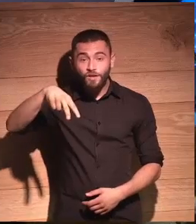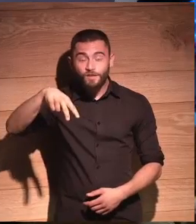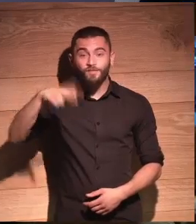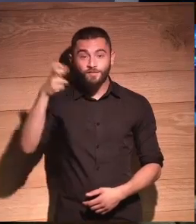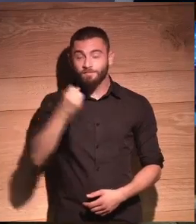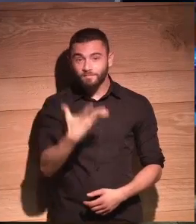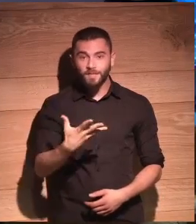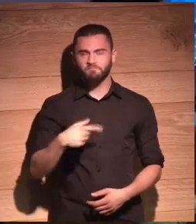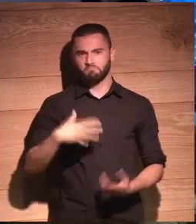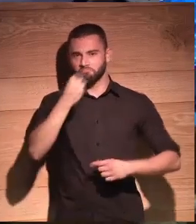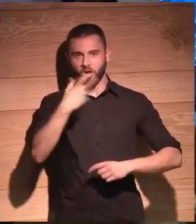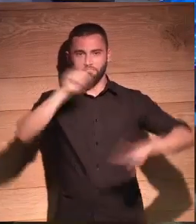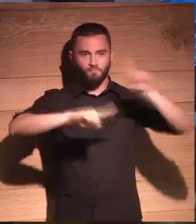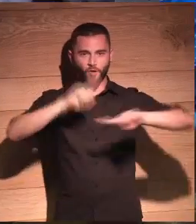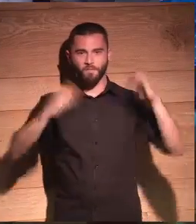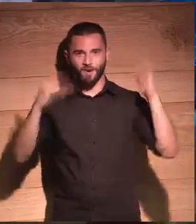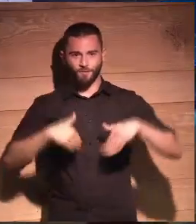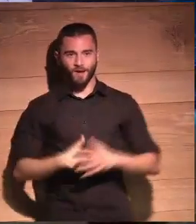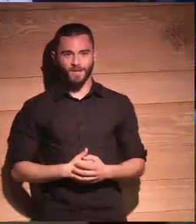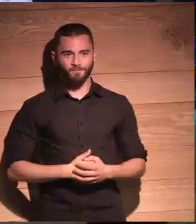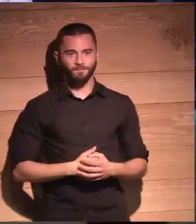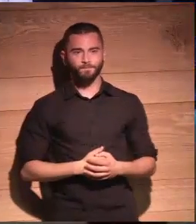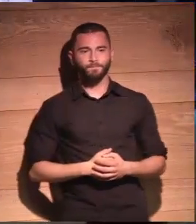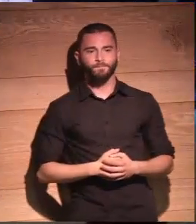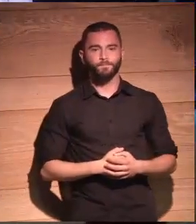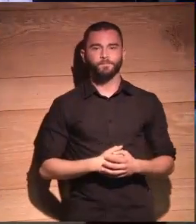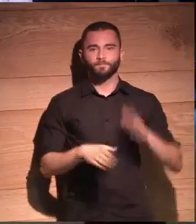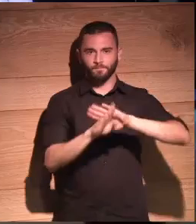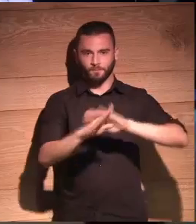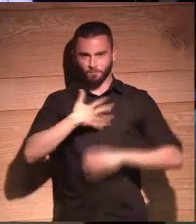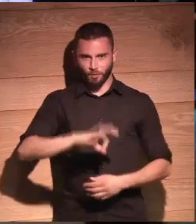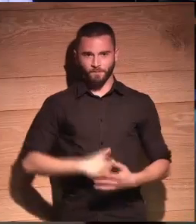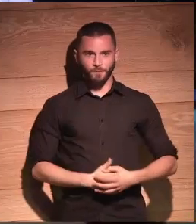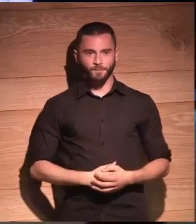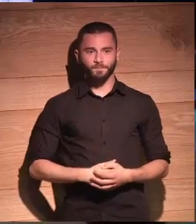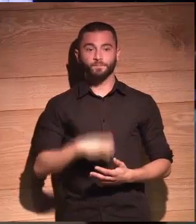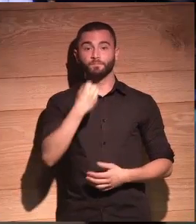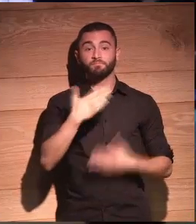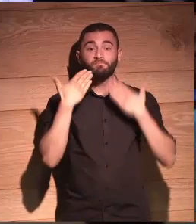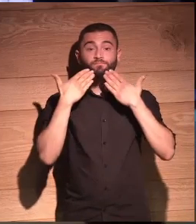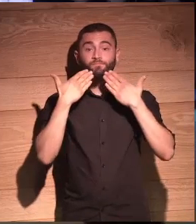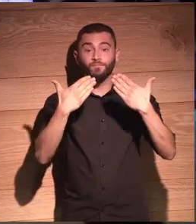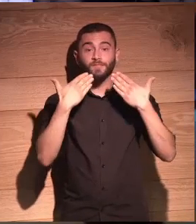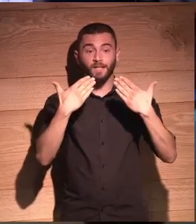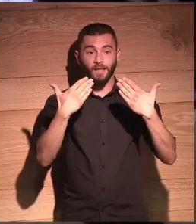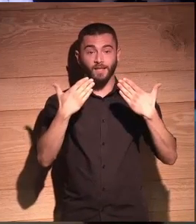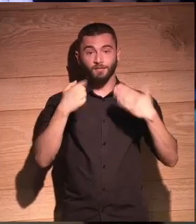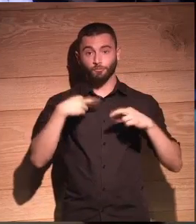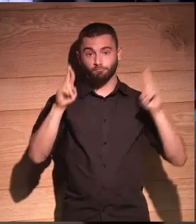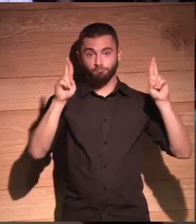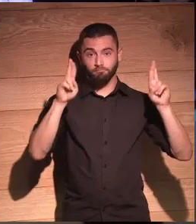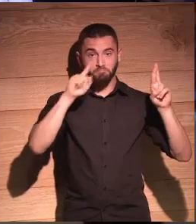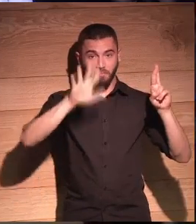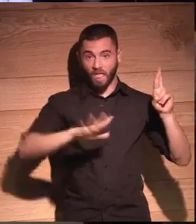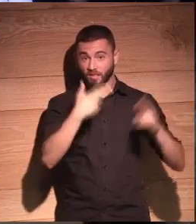Bueno, no tenemos ningún problema, ¿no? Podemos seguir avanzando. Bueno, pues muchas gracias. Espero que os haya